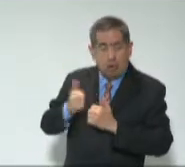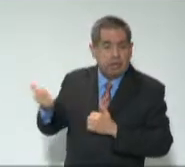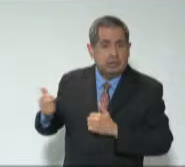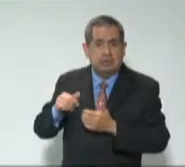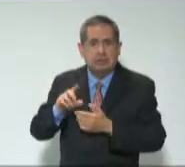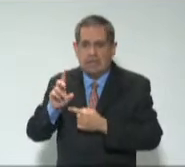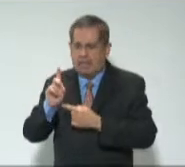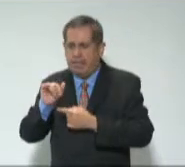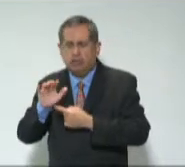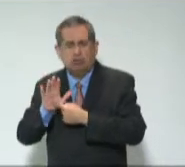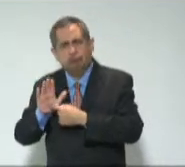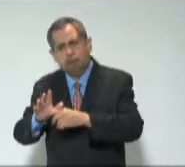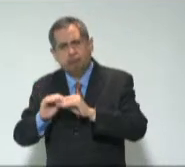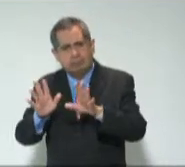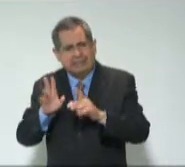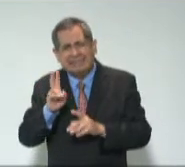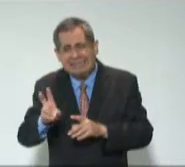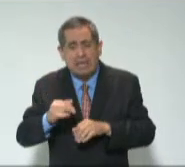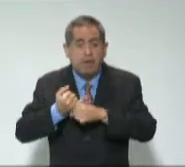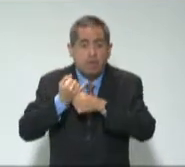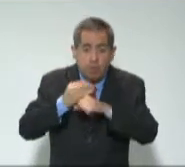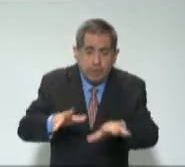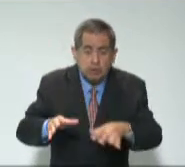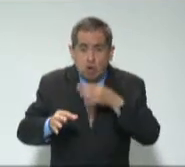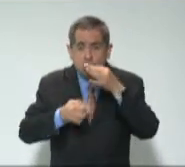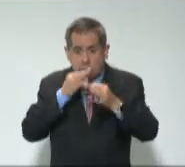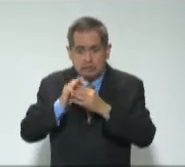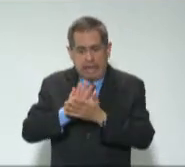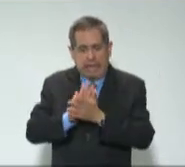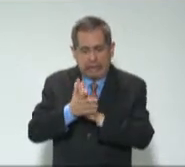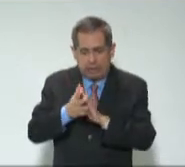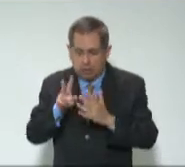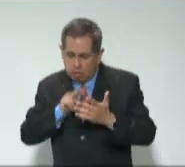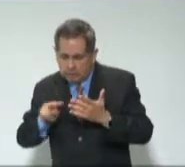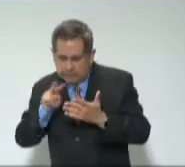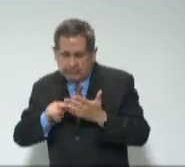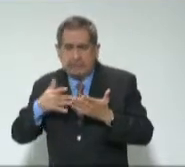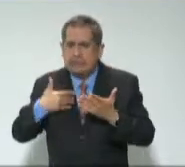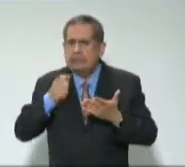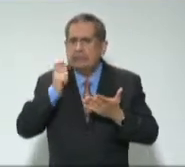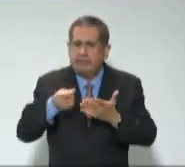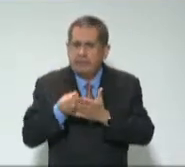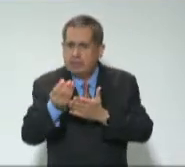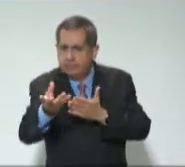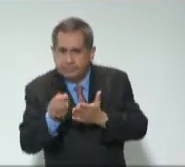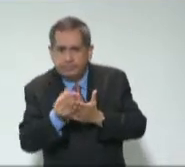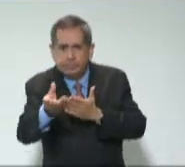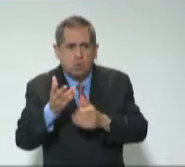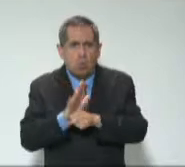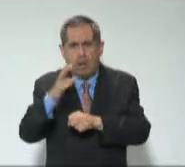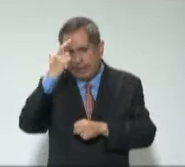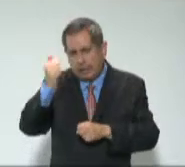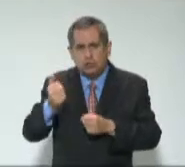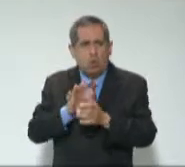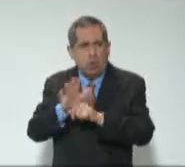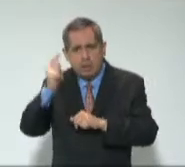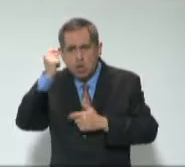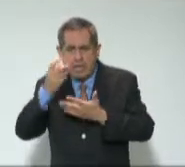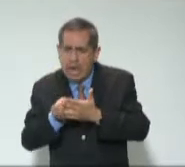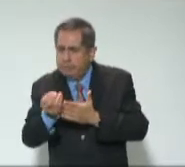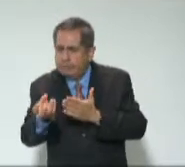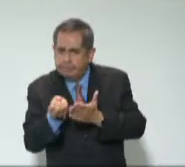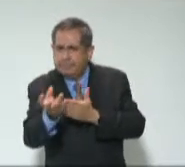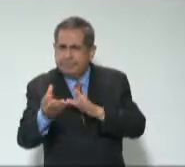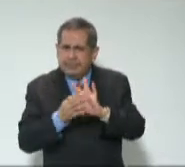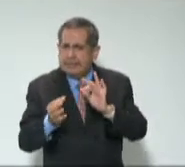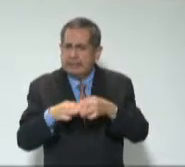datos crudos sino de la información procesada interpretada su fundamento científico sus bases teóricas y cómo